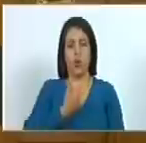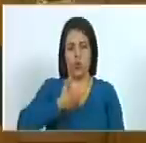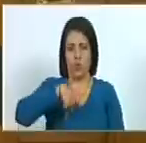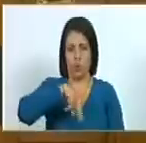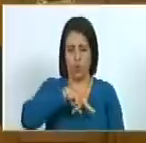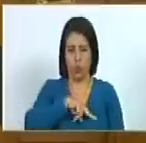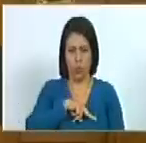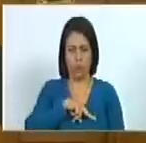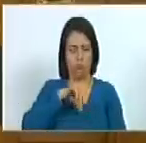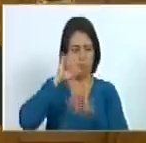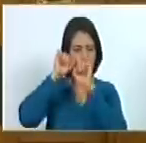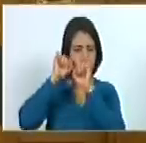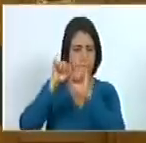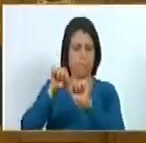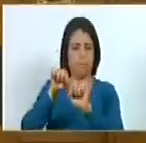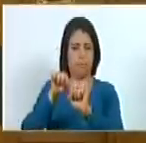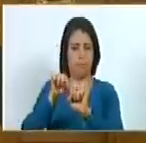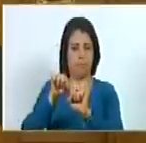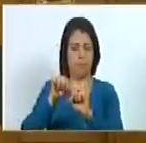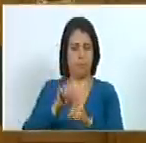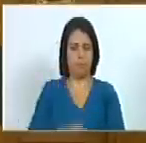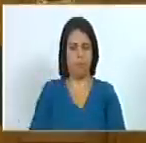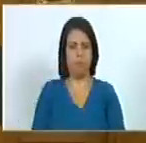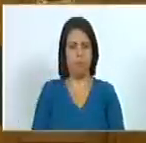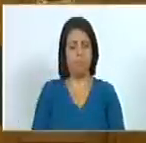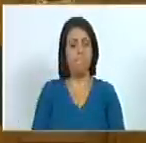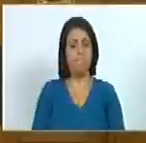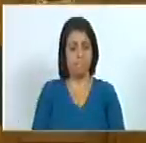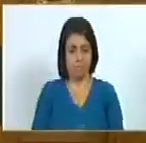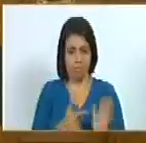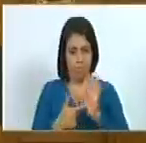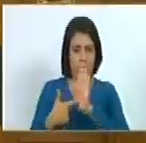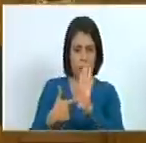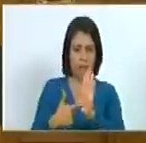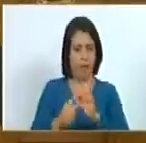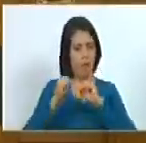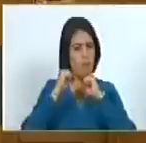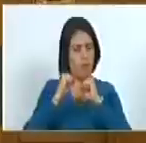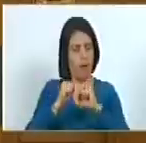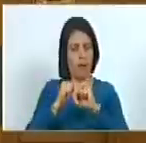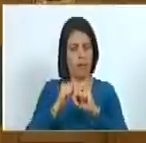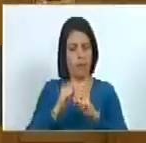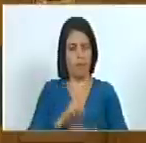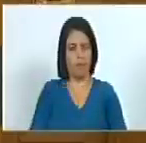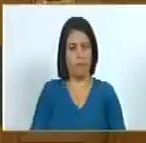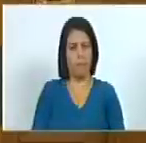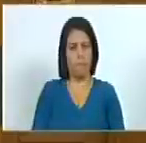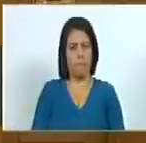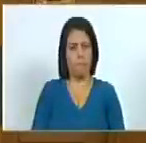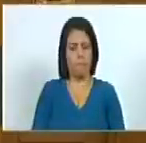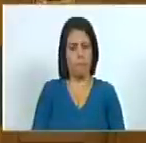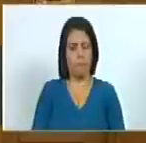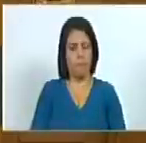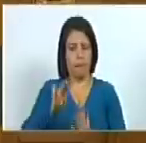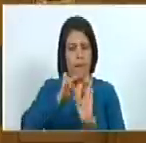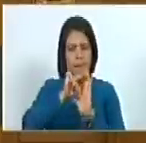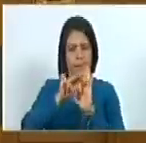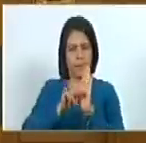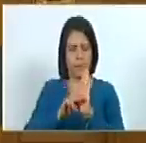nuestra condena más categórica a una